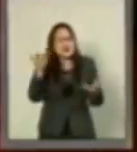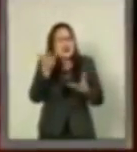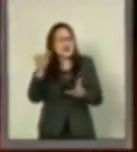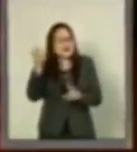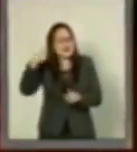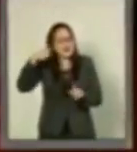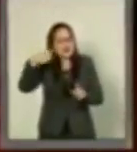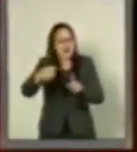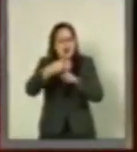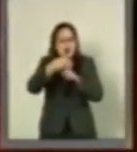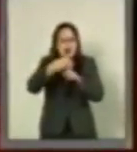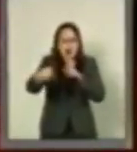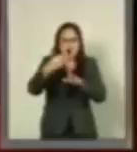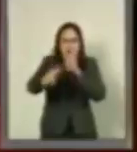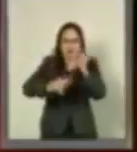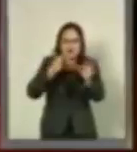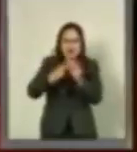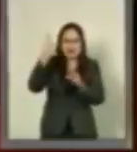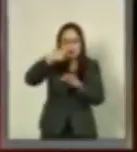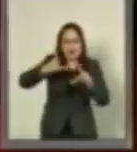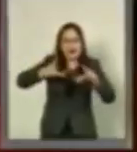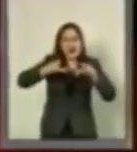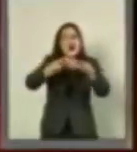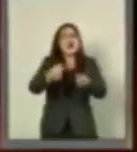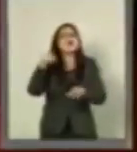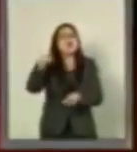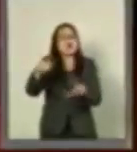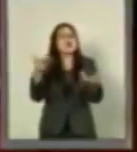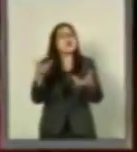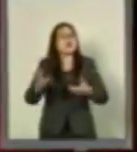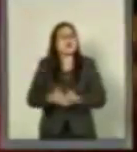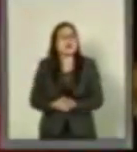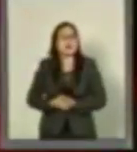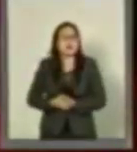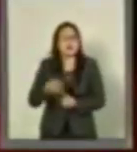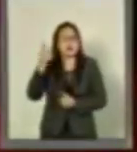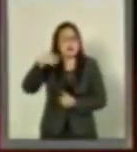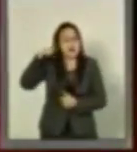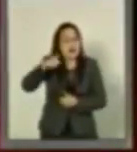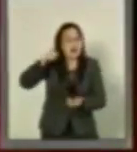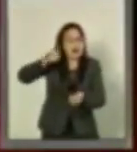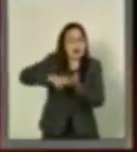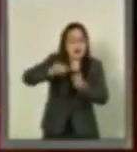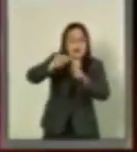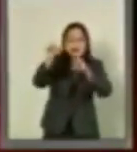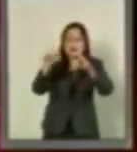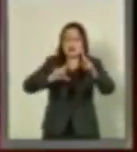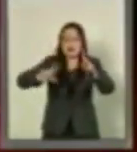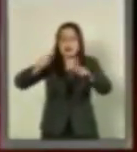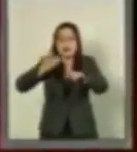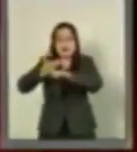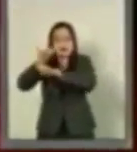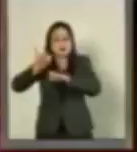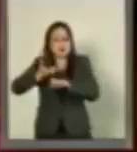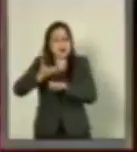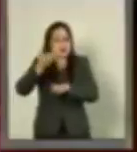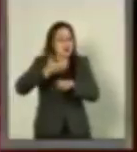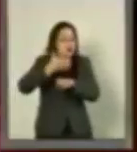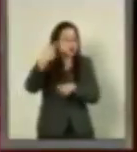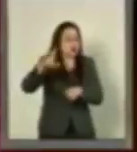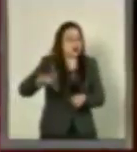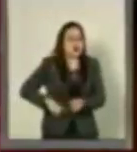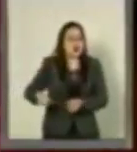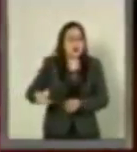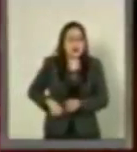debida estructura del gasto? Para que en los gobiernos estatales no se